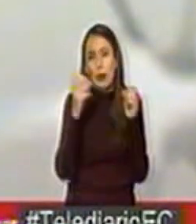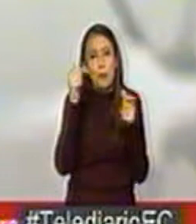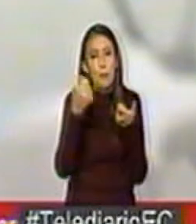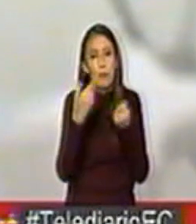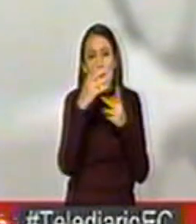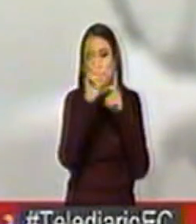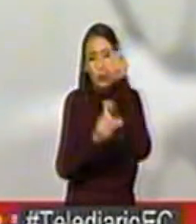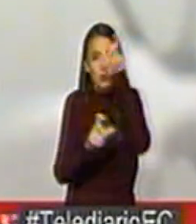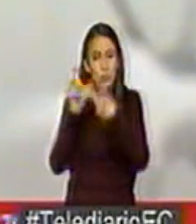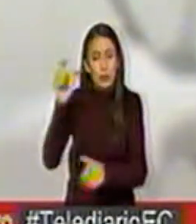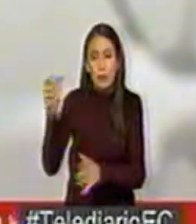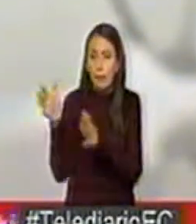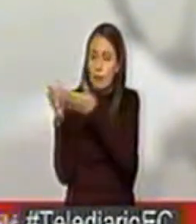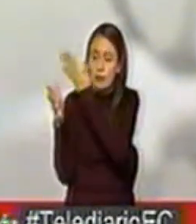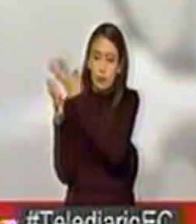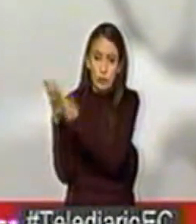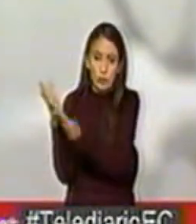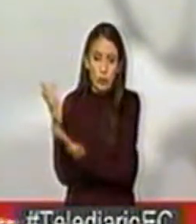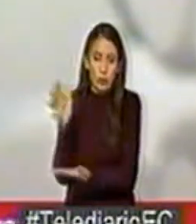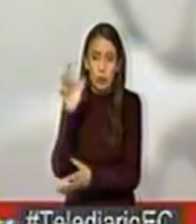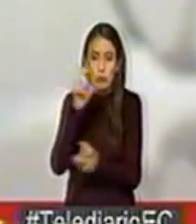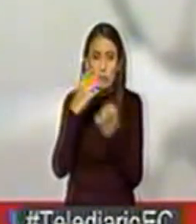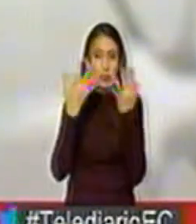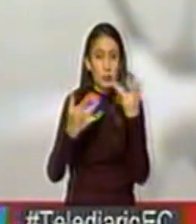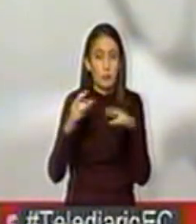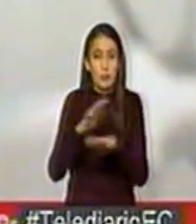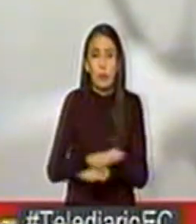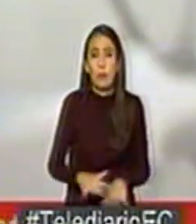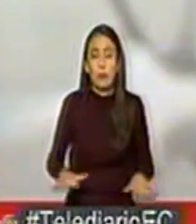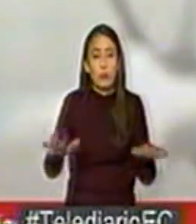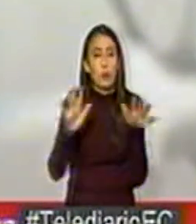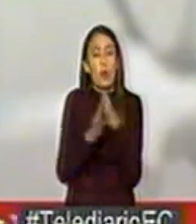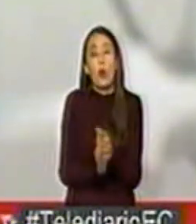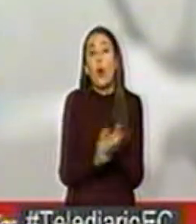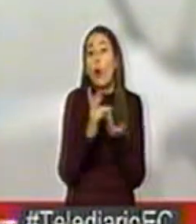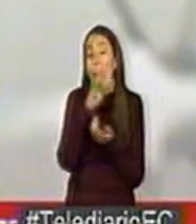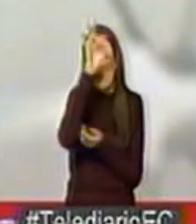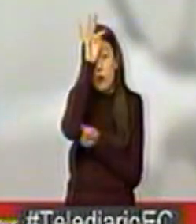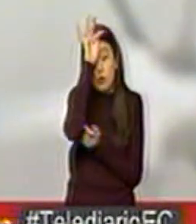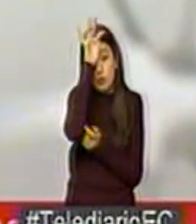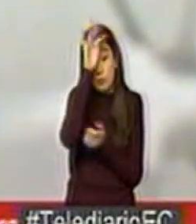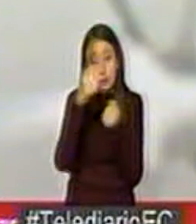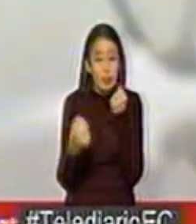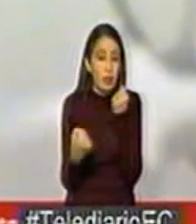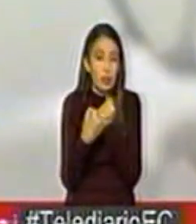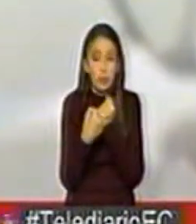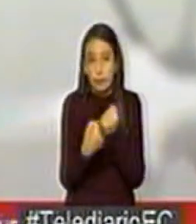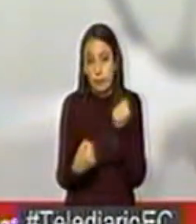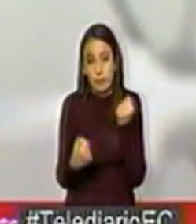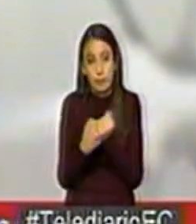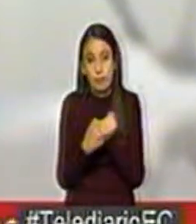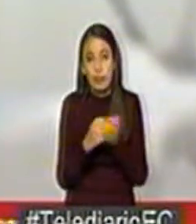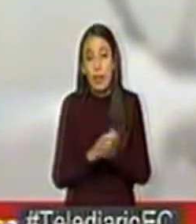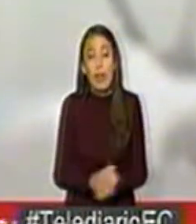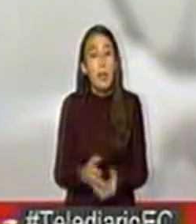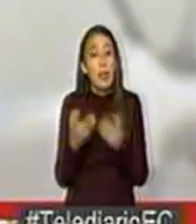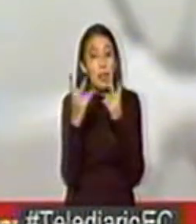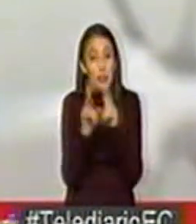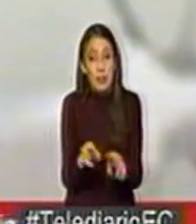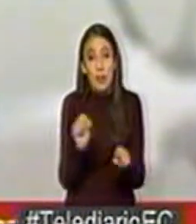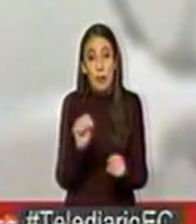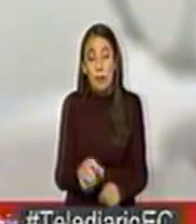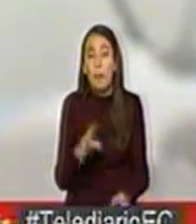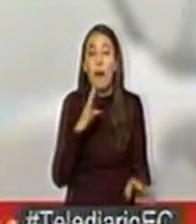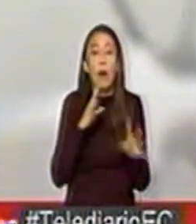vidas, requiere que potenciemos esos hospitales que procuran órganos y también hablar